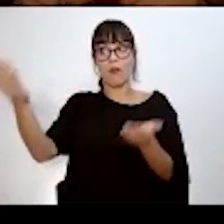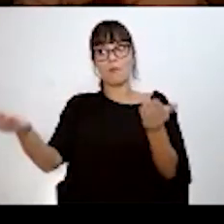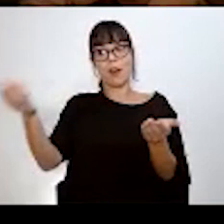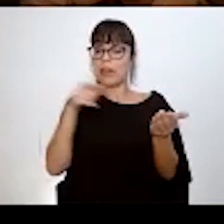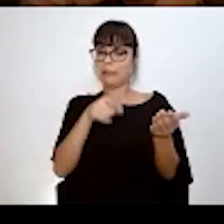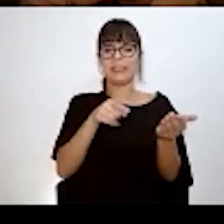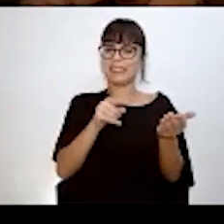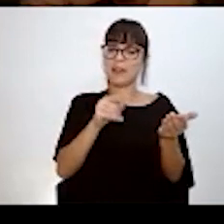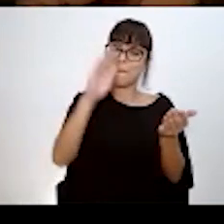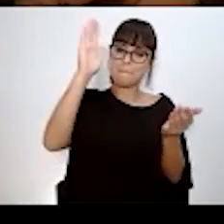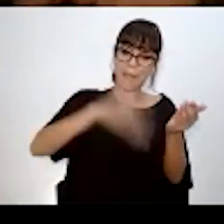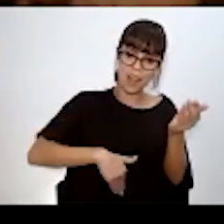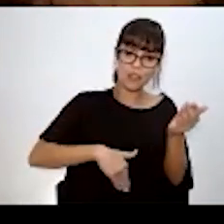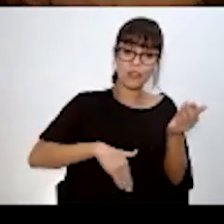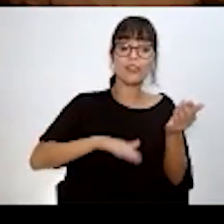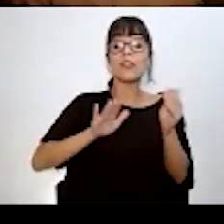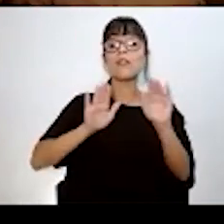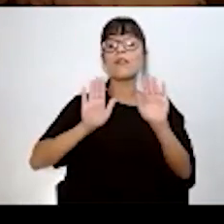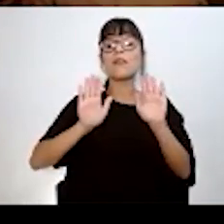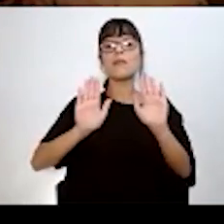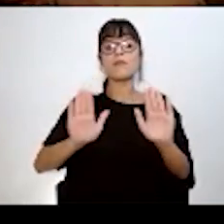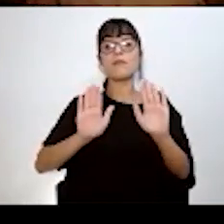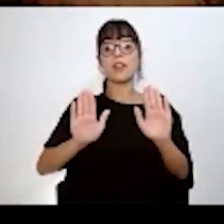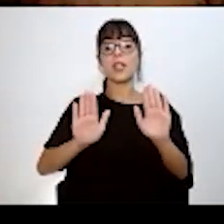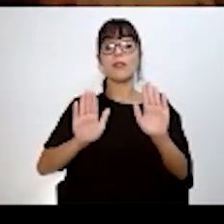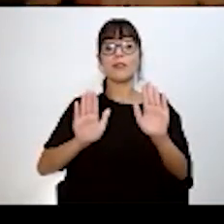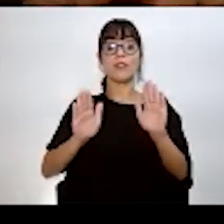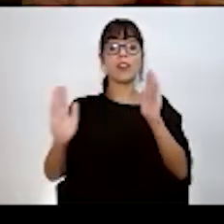reducido, pero que se mantiene estable a lo largo de buena parte de ese proceso